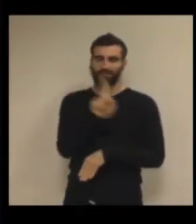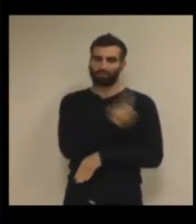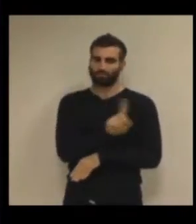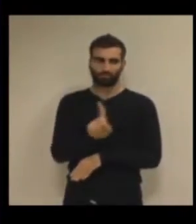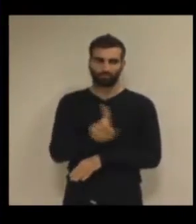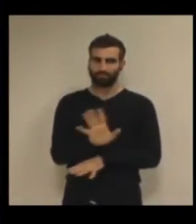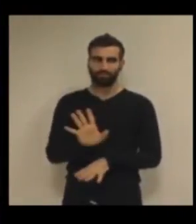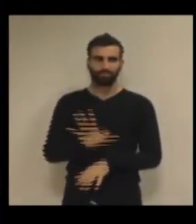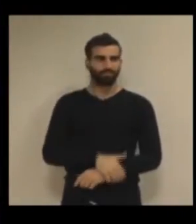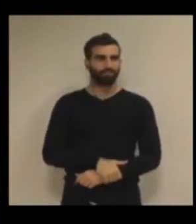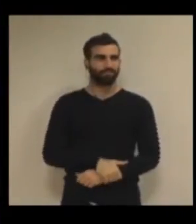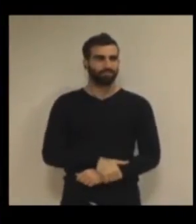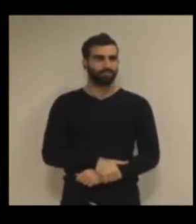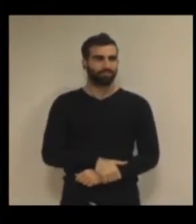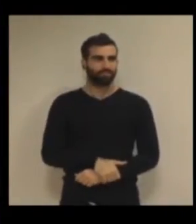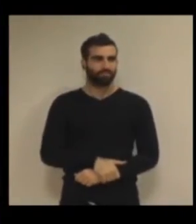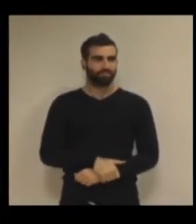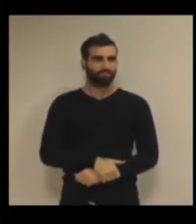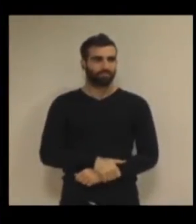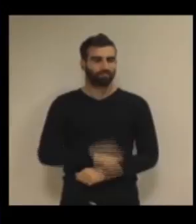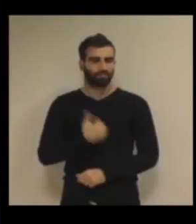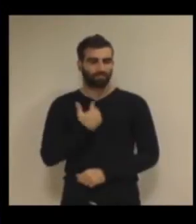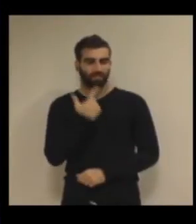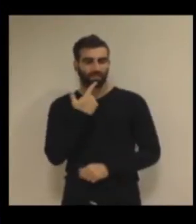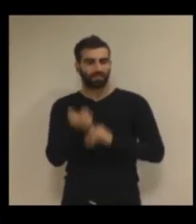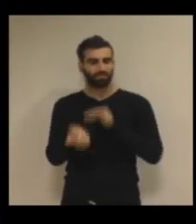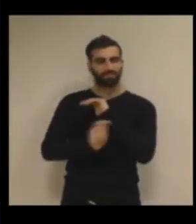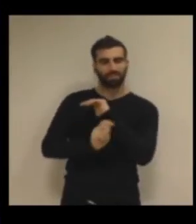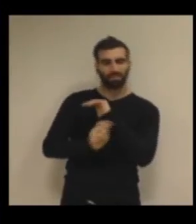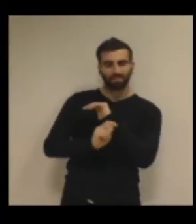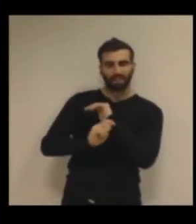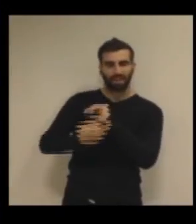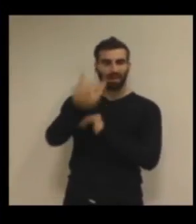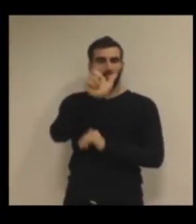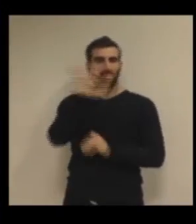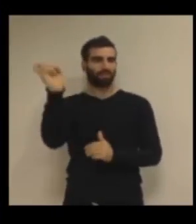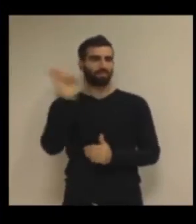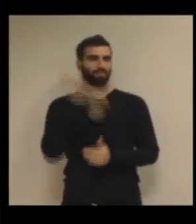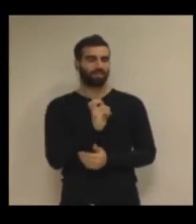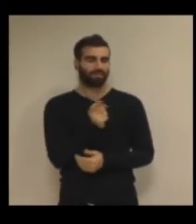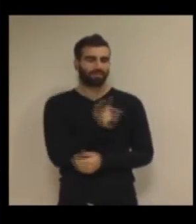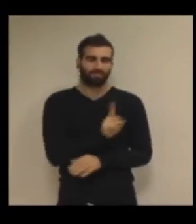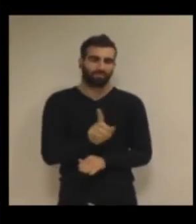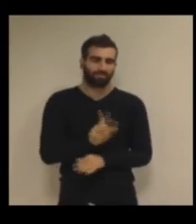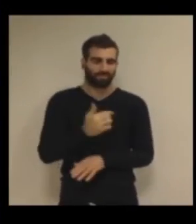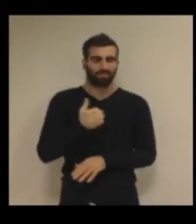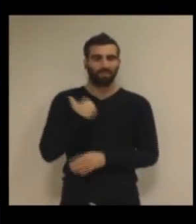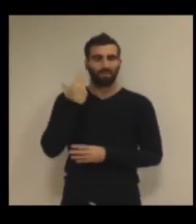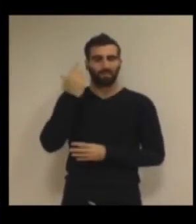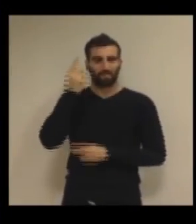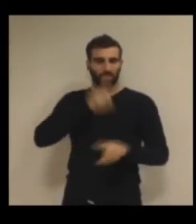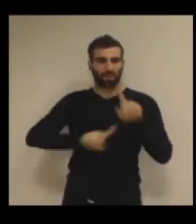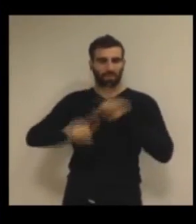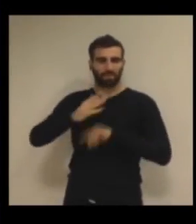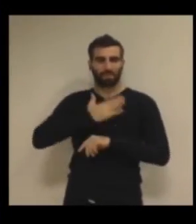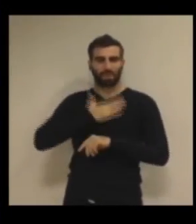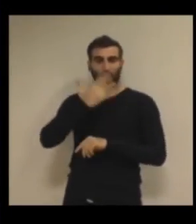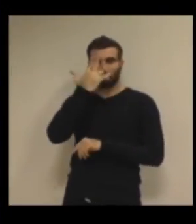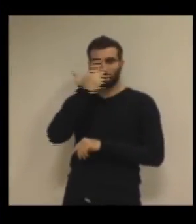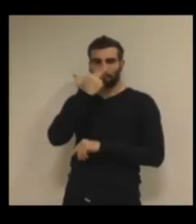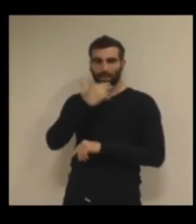Hombre, esto de los sabotajes por parte de quien viene no está... Pues en realidad no he sido yo, ha sido mi pie, ¿eh? O sea, yo